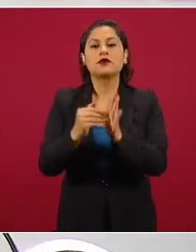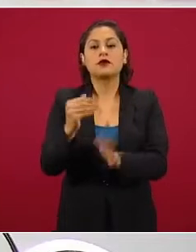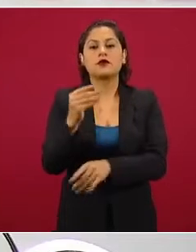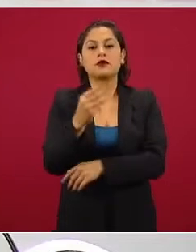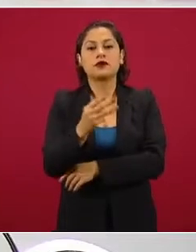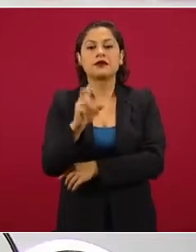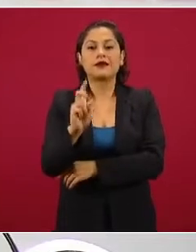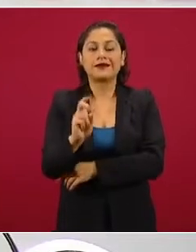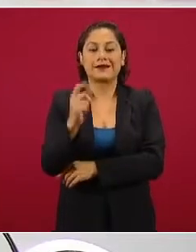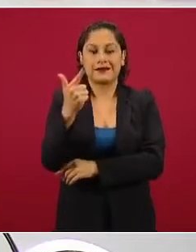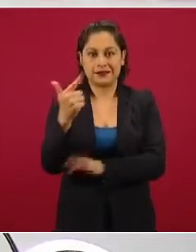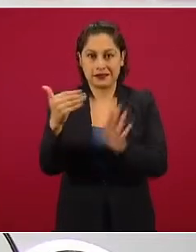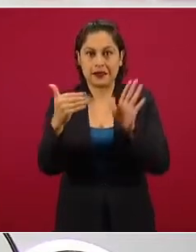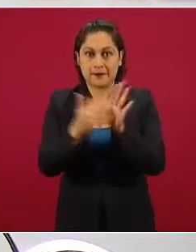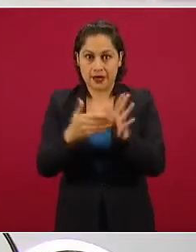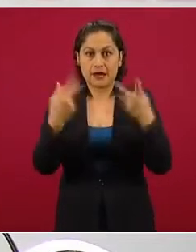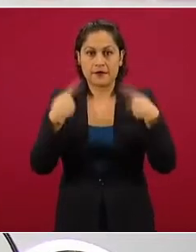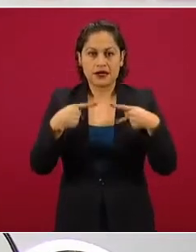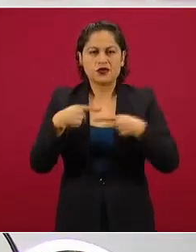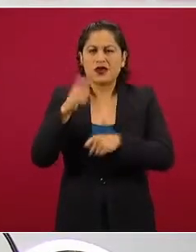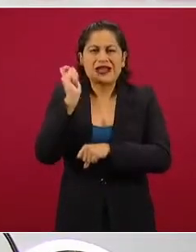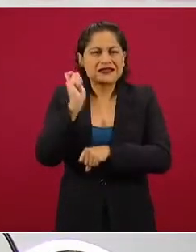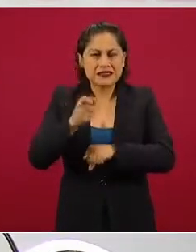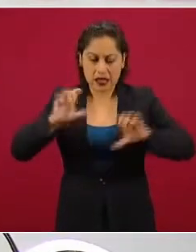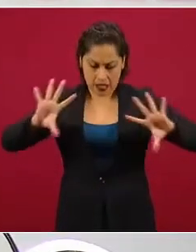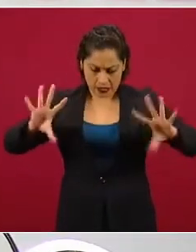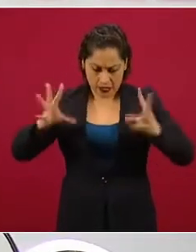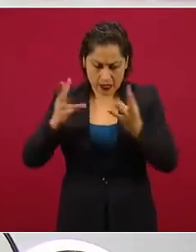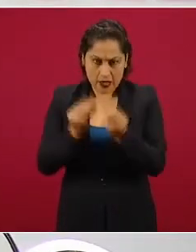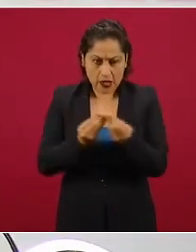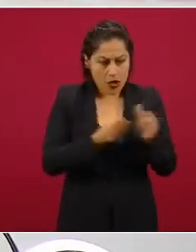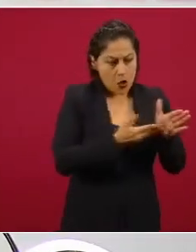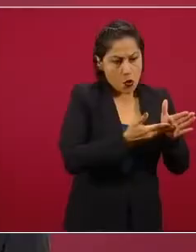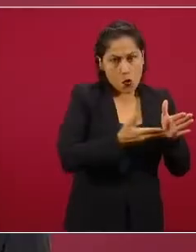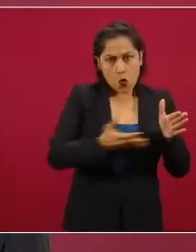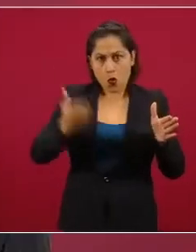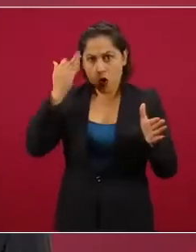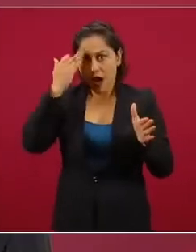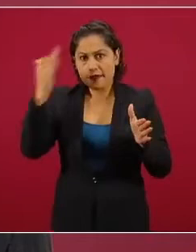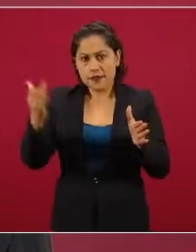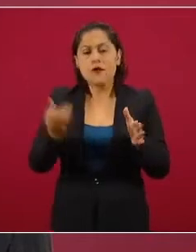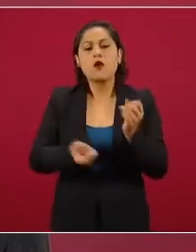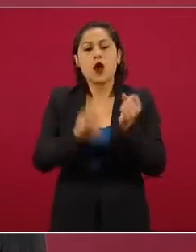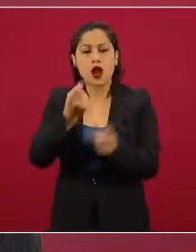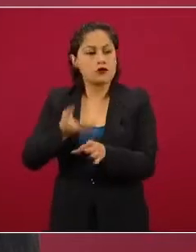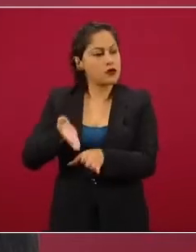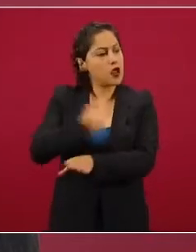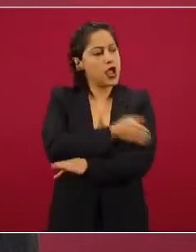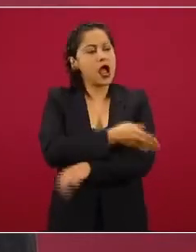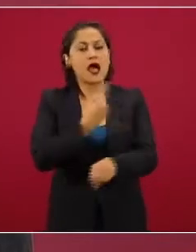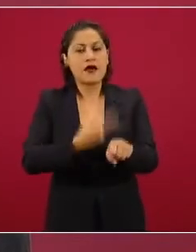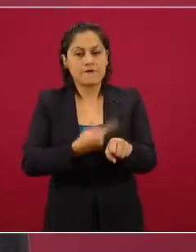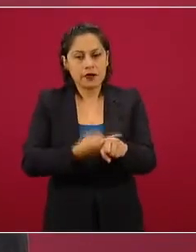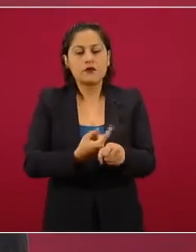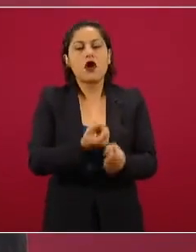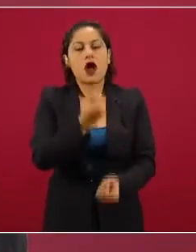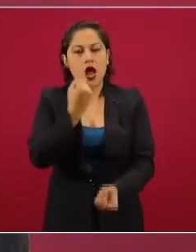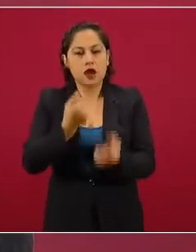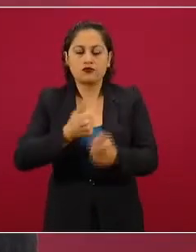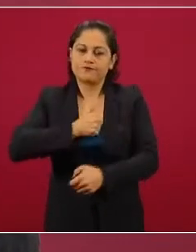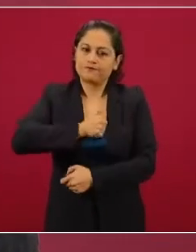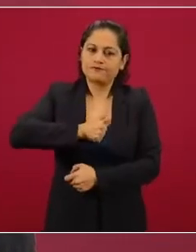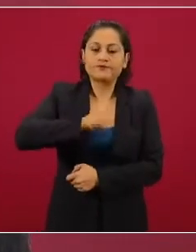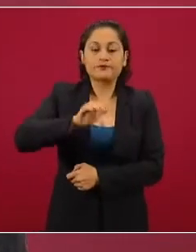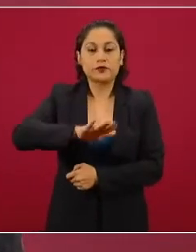personas, son personas que en su momento estuvieron enfermas y que pudieron haber perdido la vida, lamentablemente, como